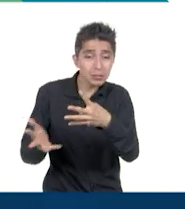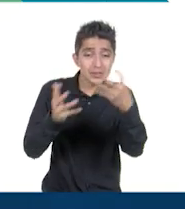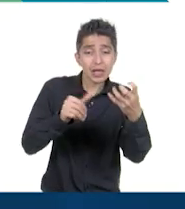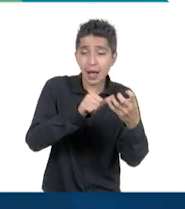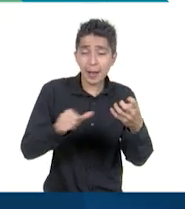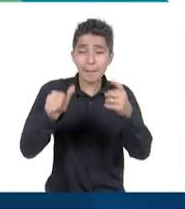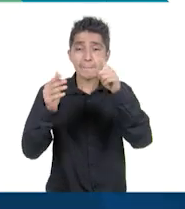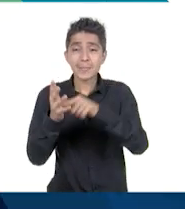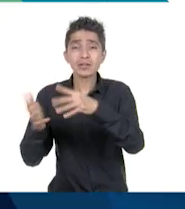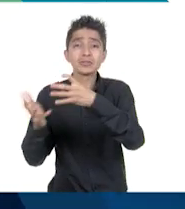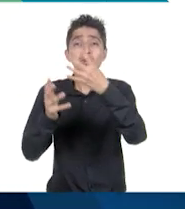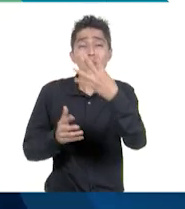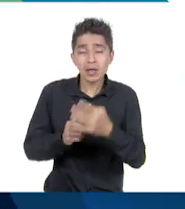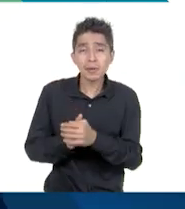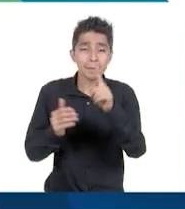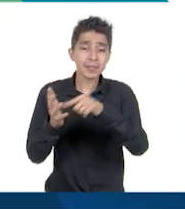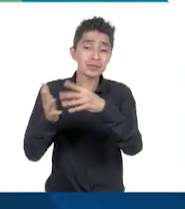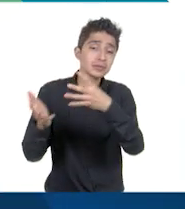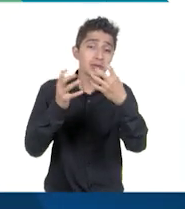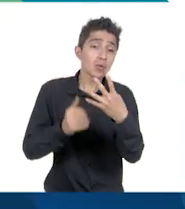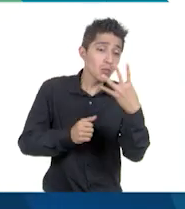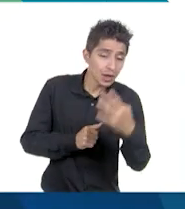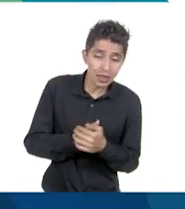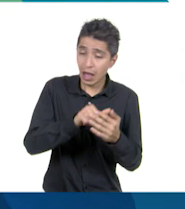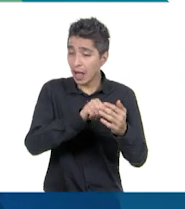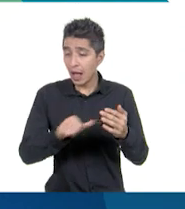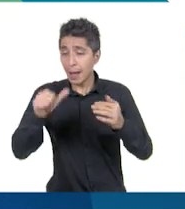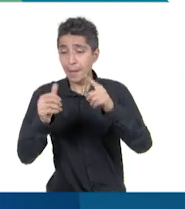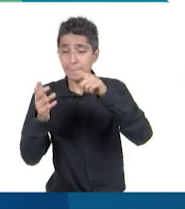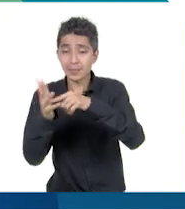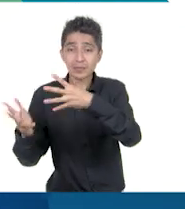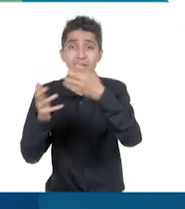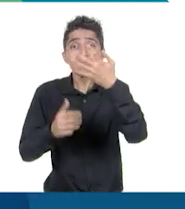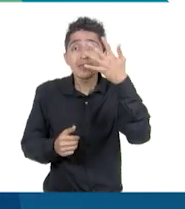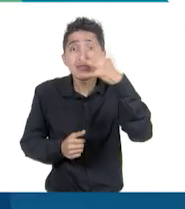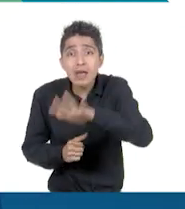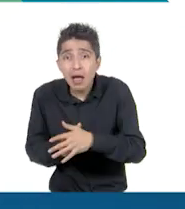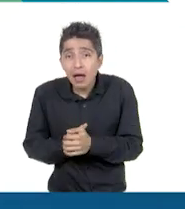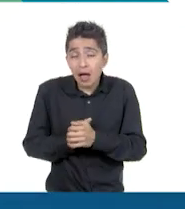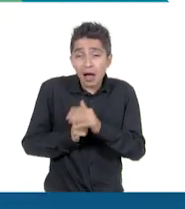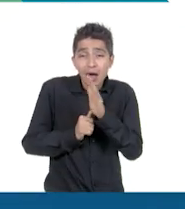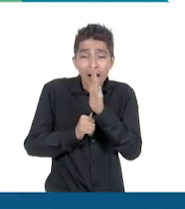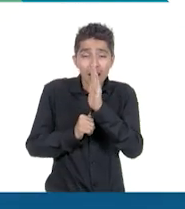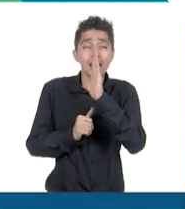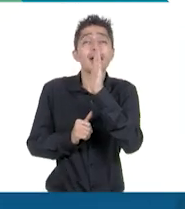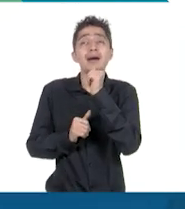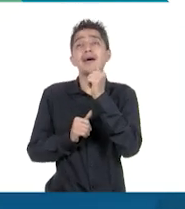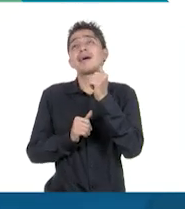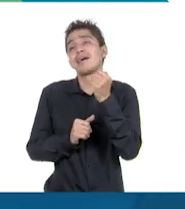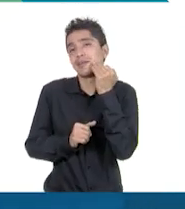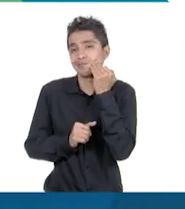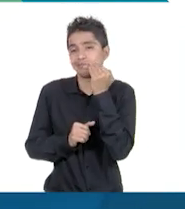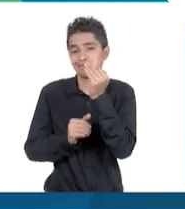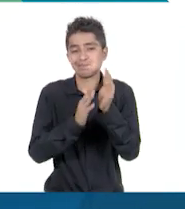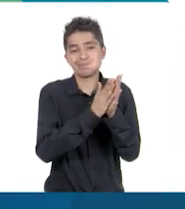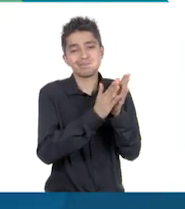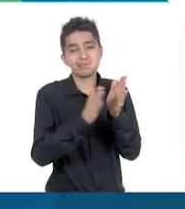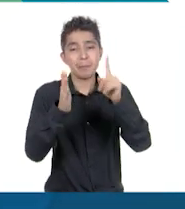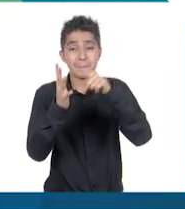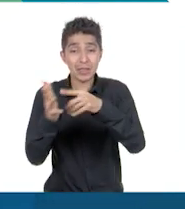1900 a 1904, de 1904 a 1910 y